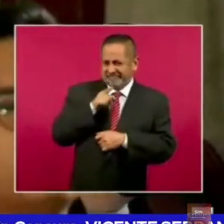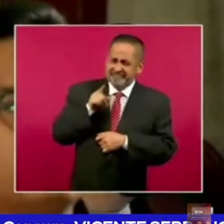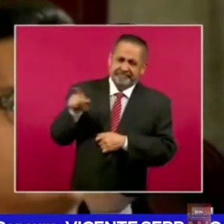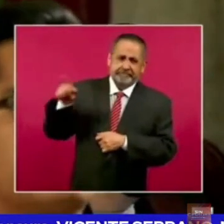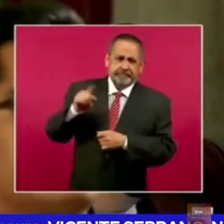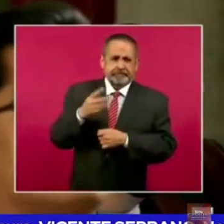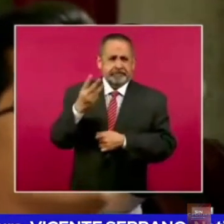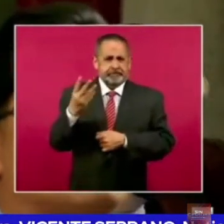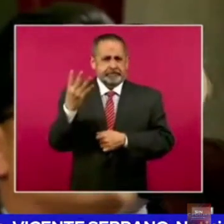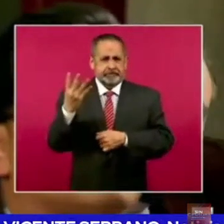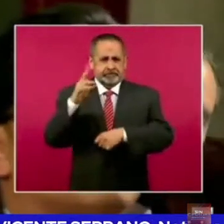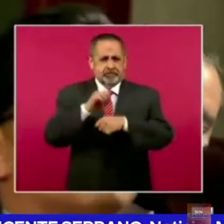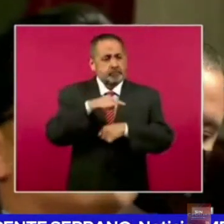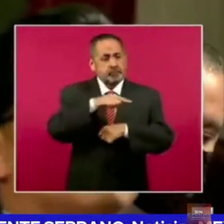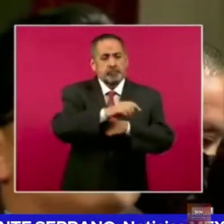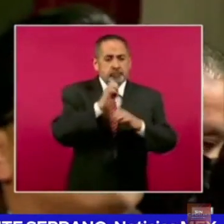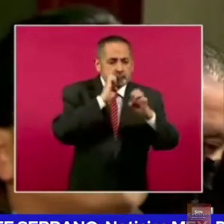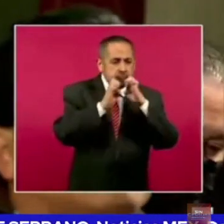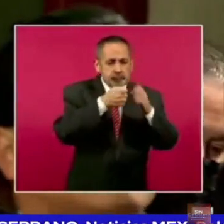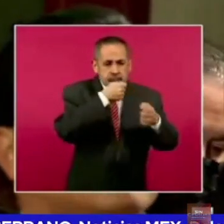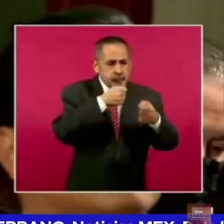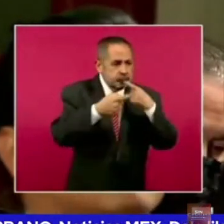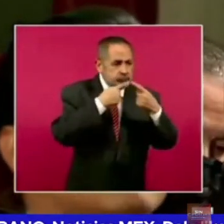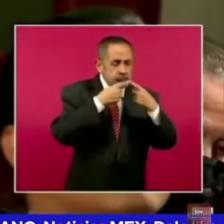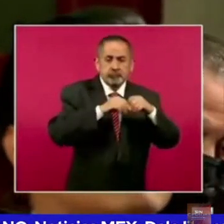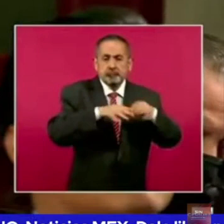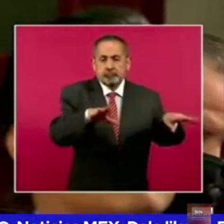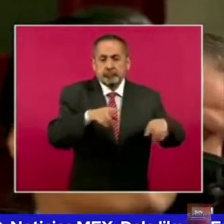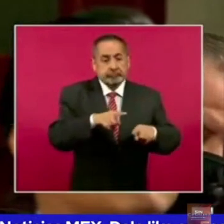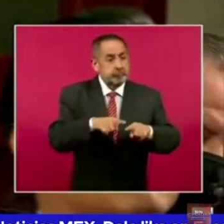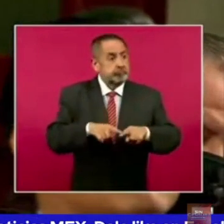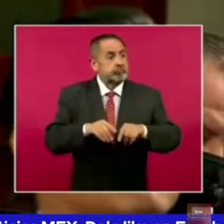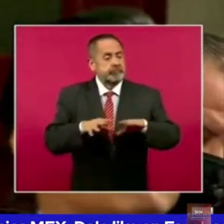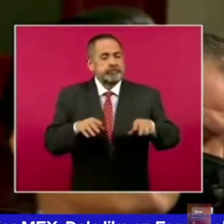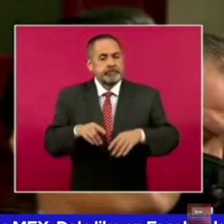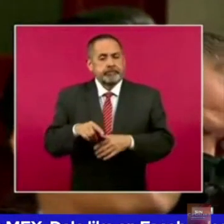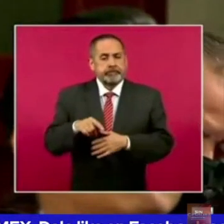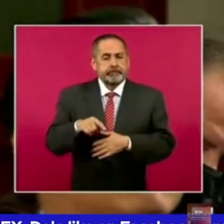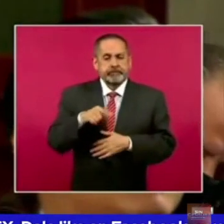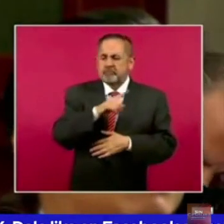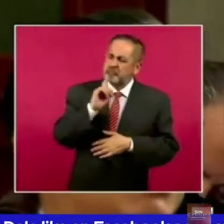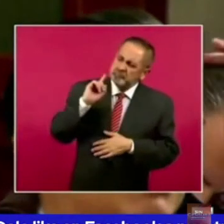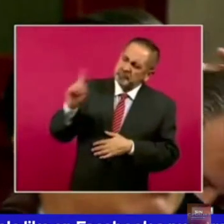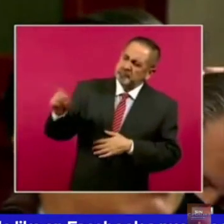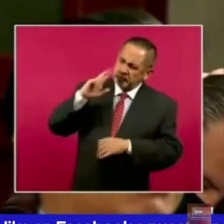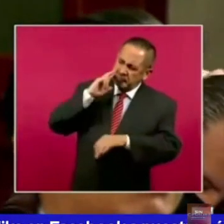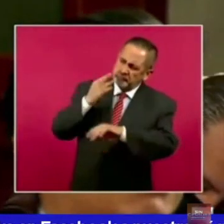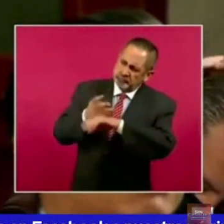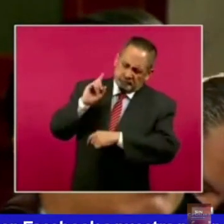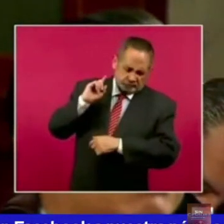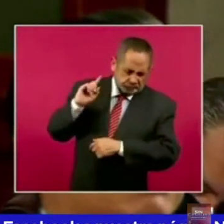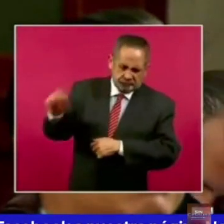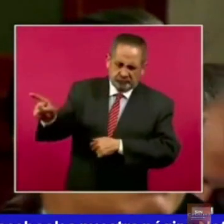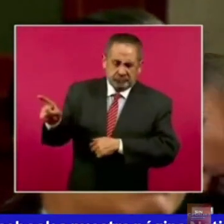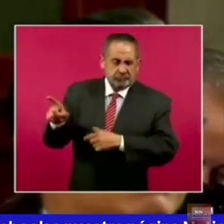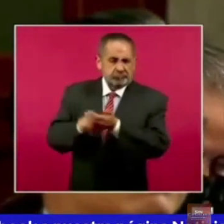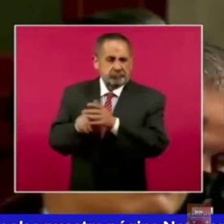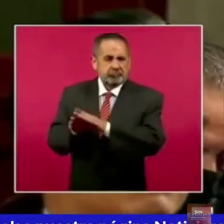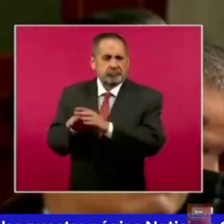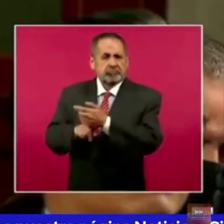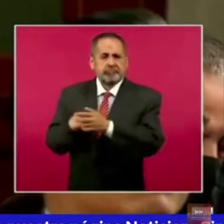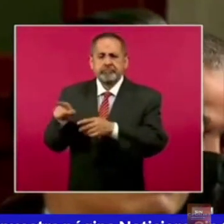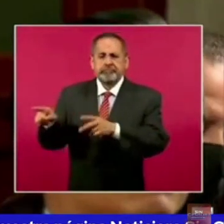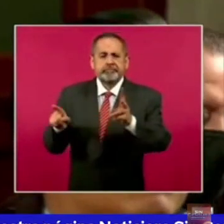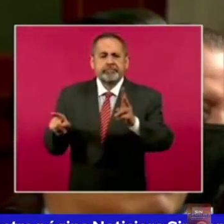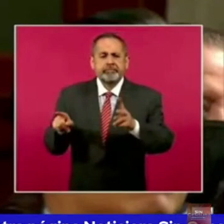unos 3-4 días que dio esa entrevista, está publicada ya, donde prácticamente a él lo responsabiliza de un